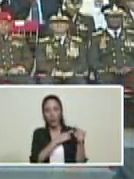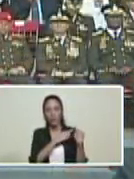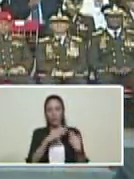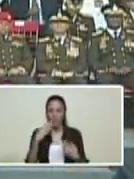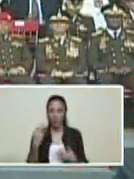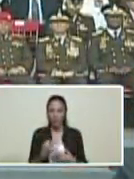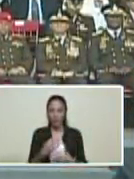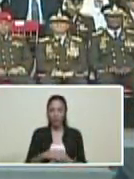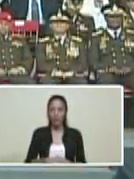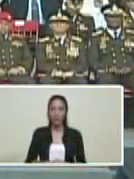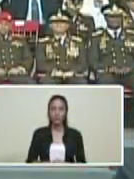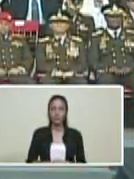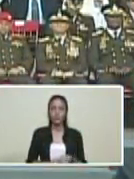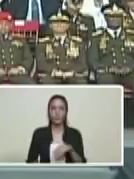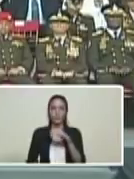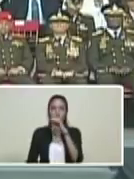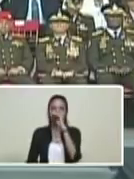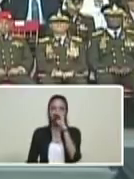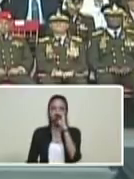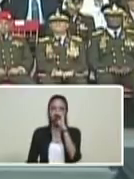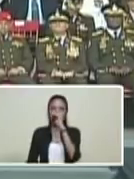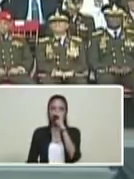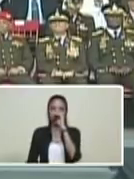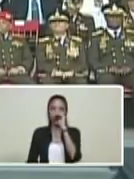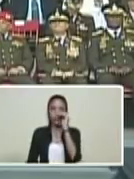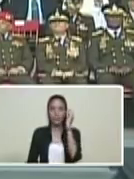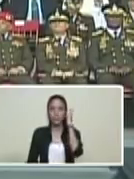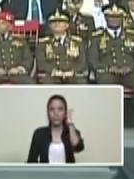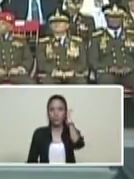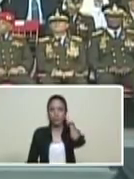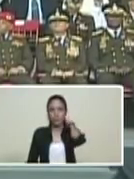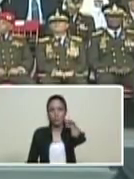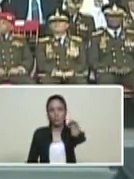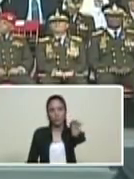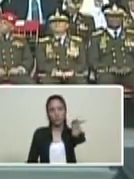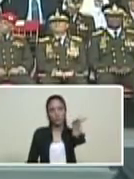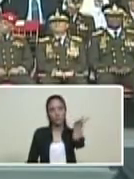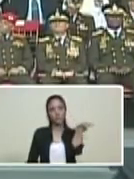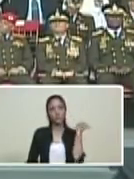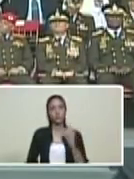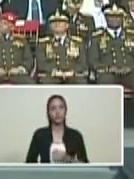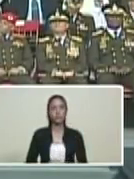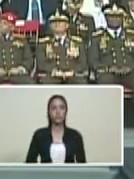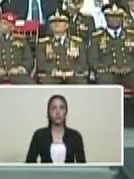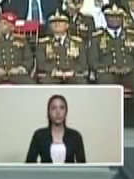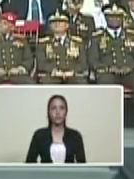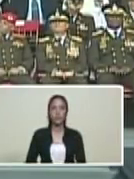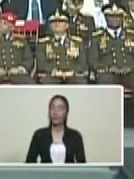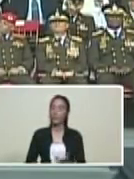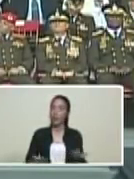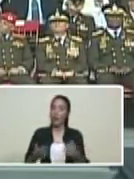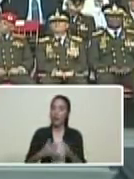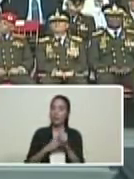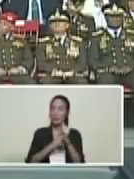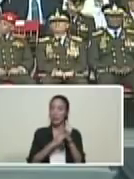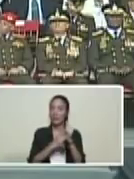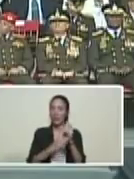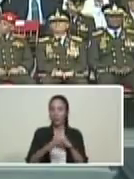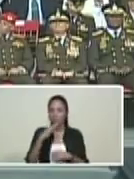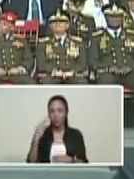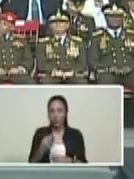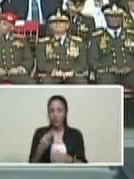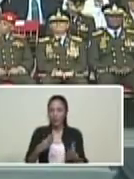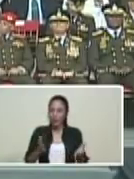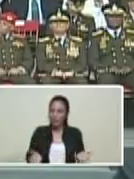llegar con la palabra de la verdad máximo liderazgo militar llegar con la palabra de la verdad del